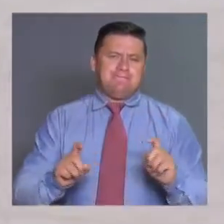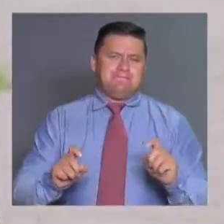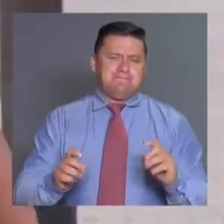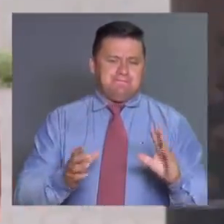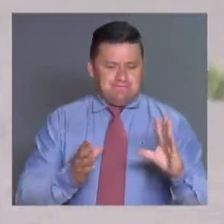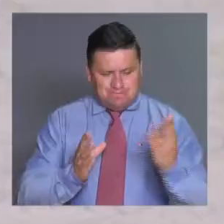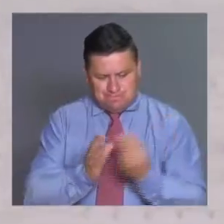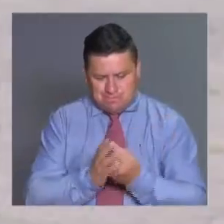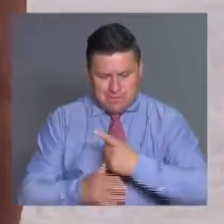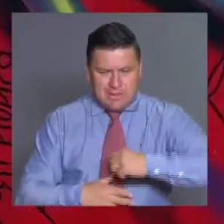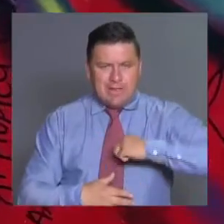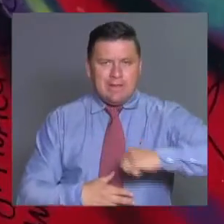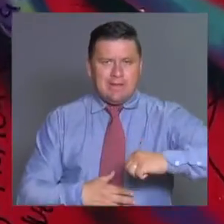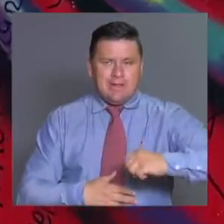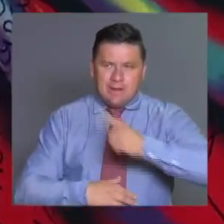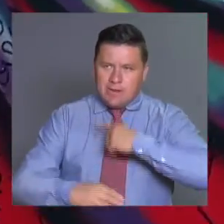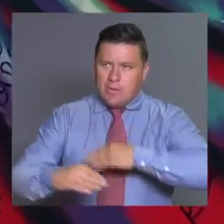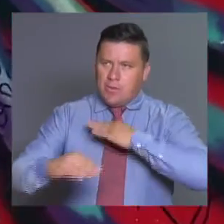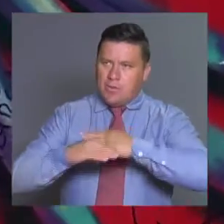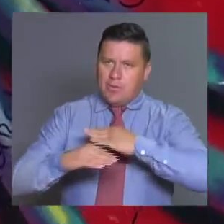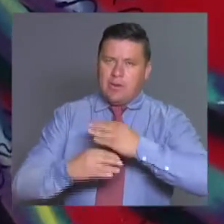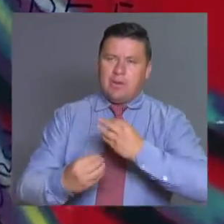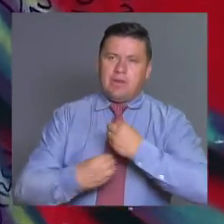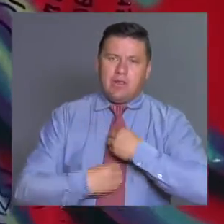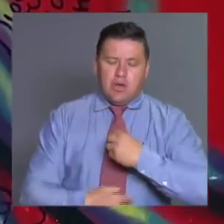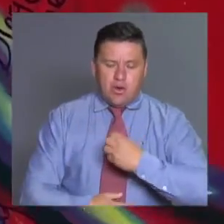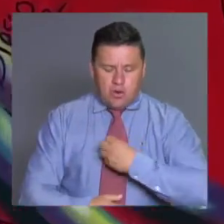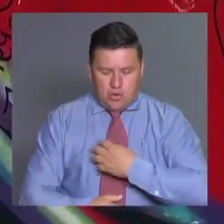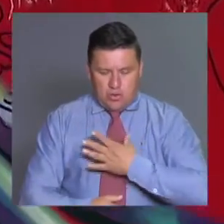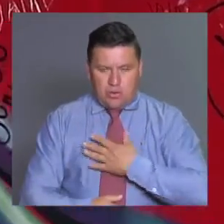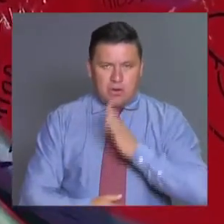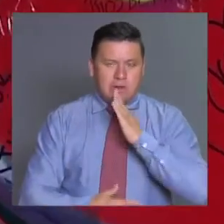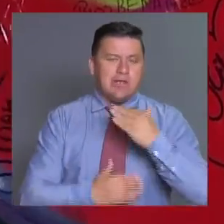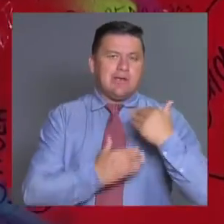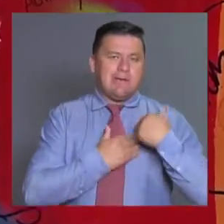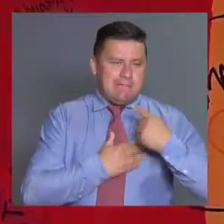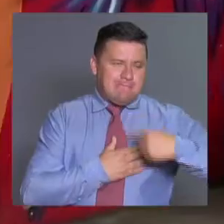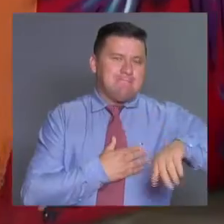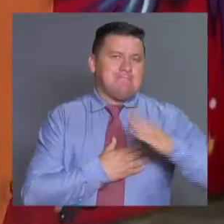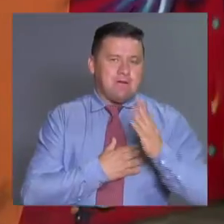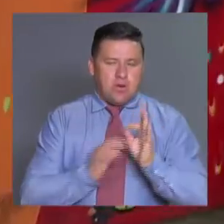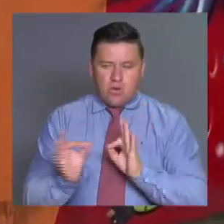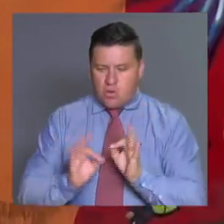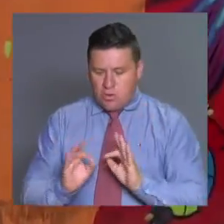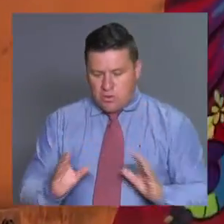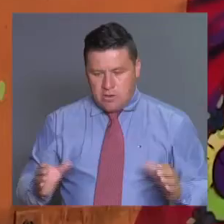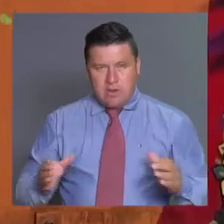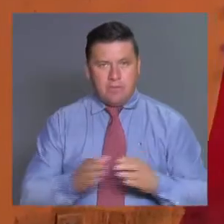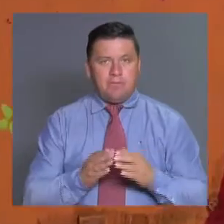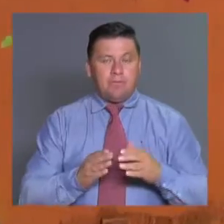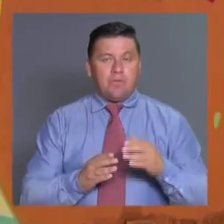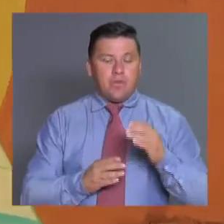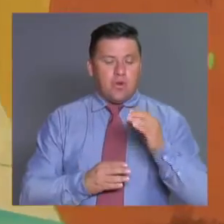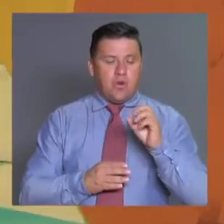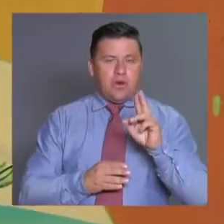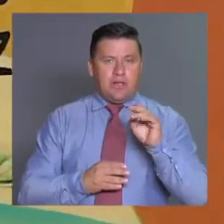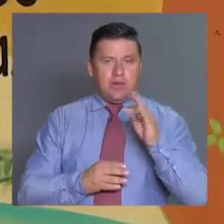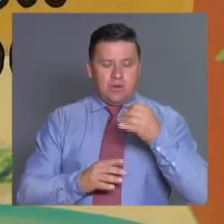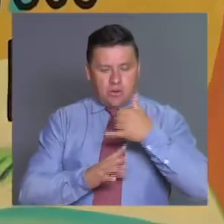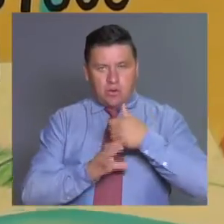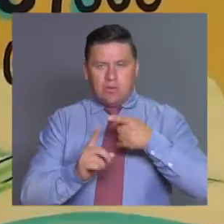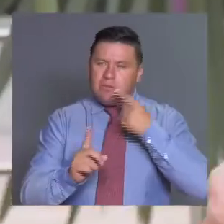incluye el derecho a la igualdad de oportunidades y responsabilidades y la organización orito diversa